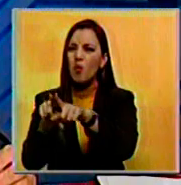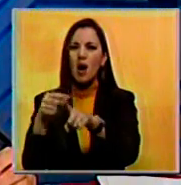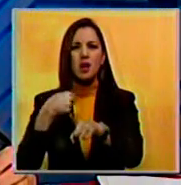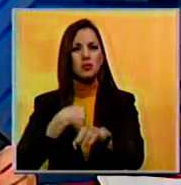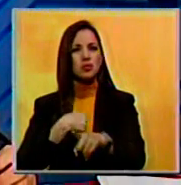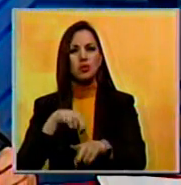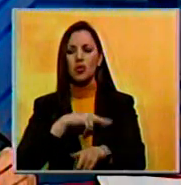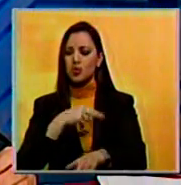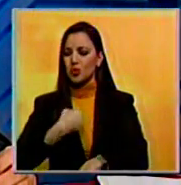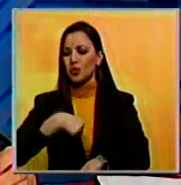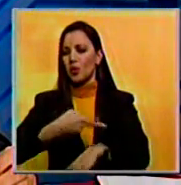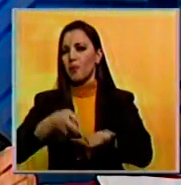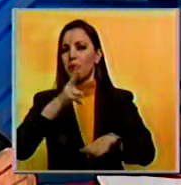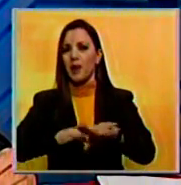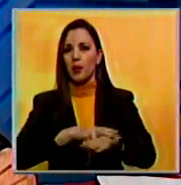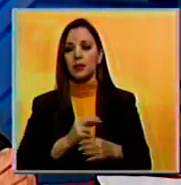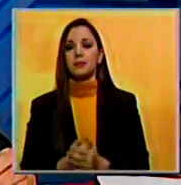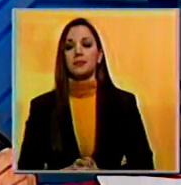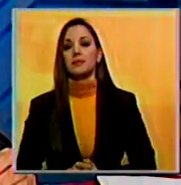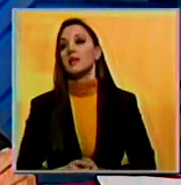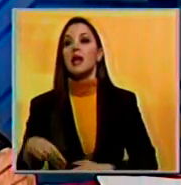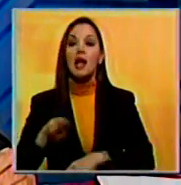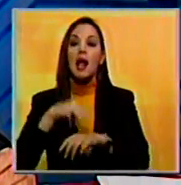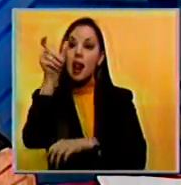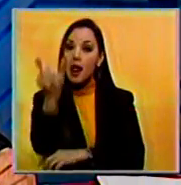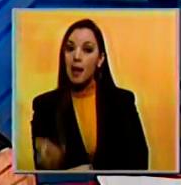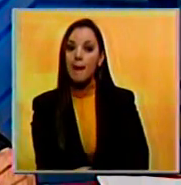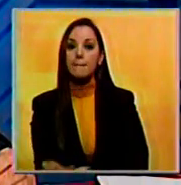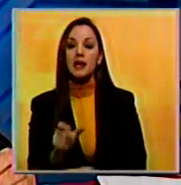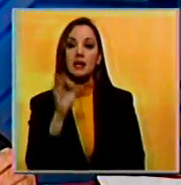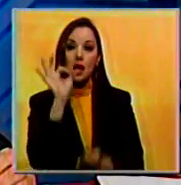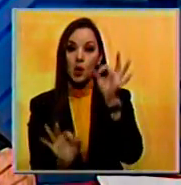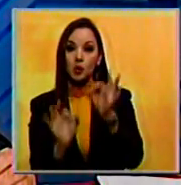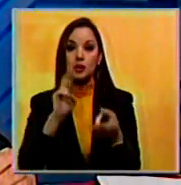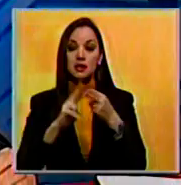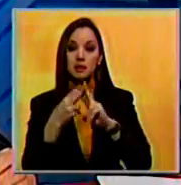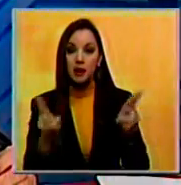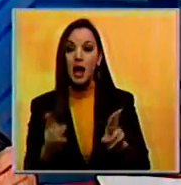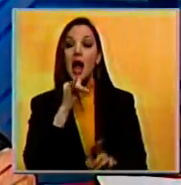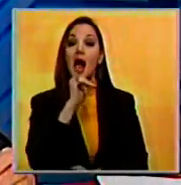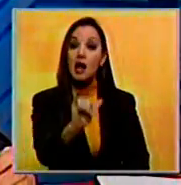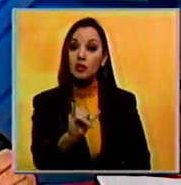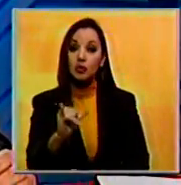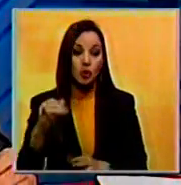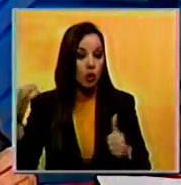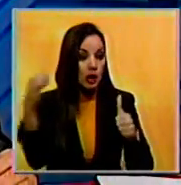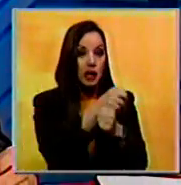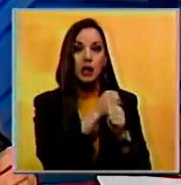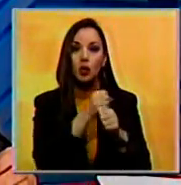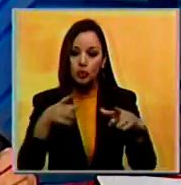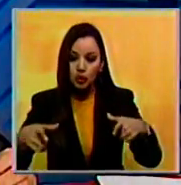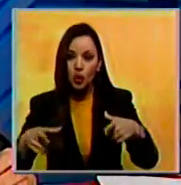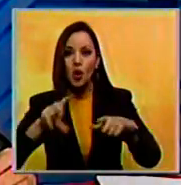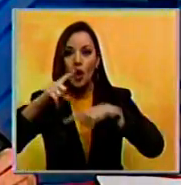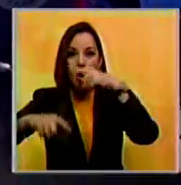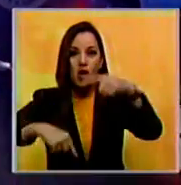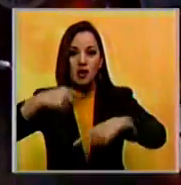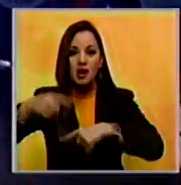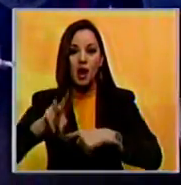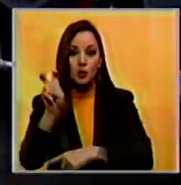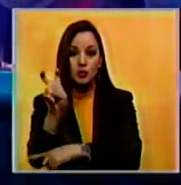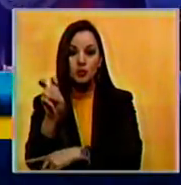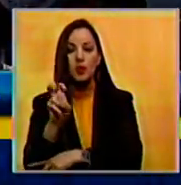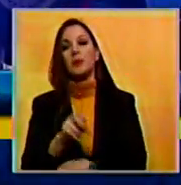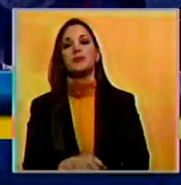La ministra de Interior, Justicia y Paz, Carmen Meléndez, anunció la incautación de cerca de 13.000 cauchos en un local en Los Chaguaramos, aquí en Caracas. En el